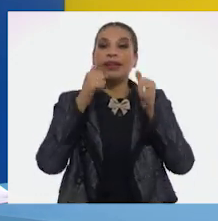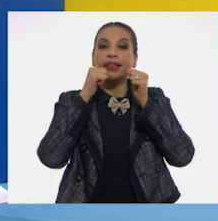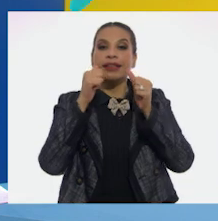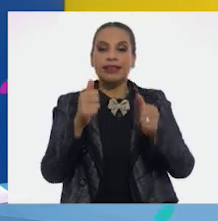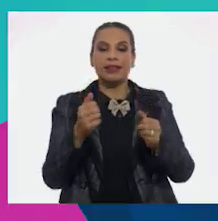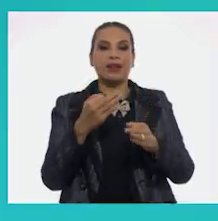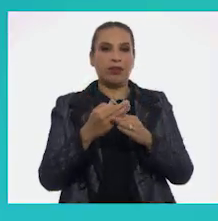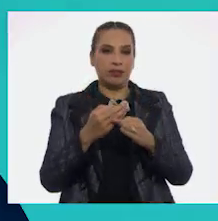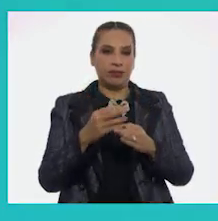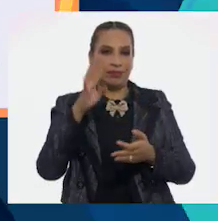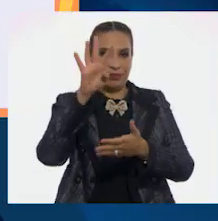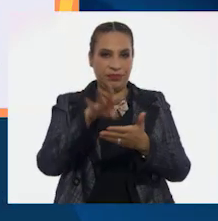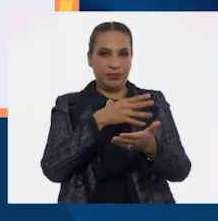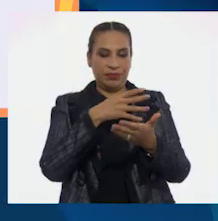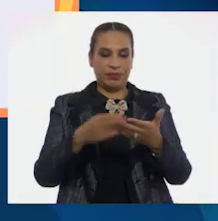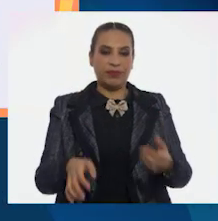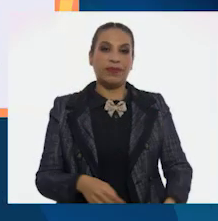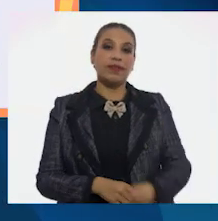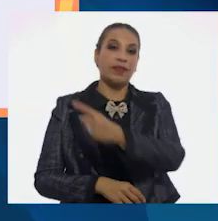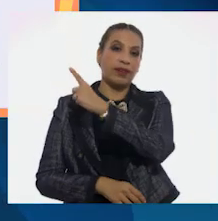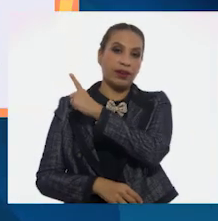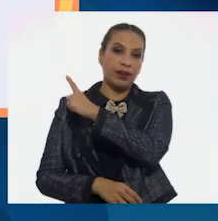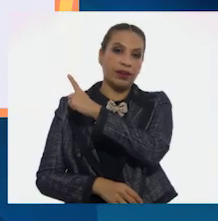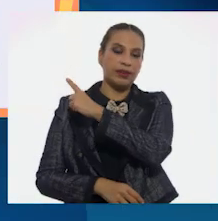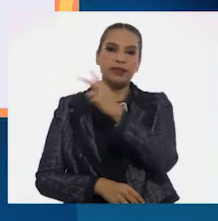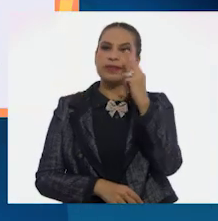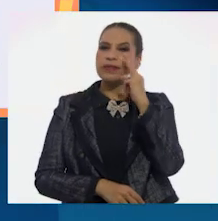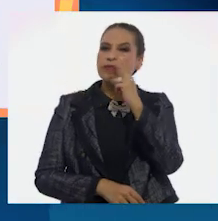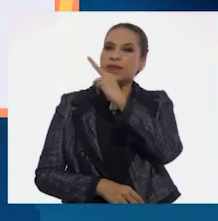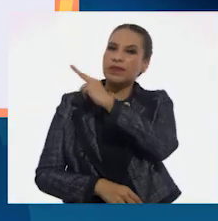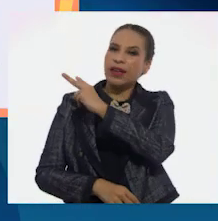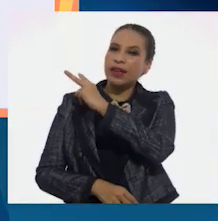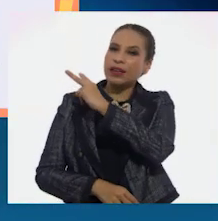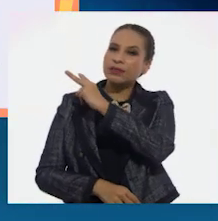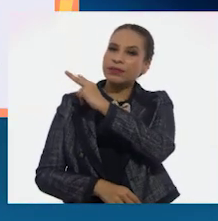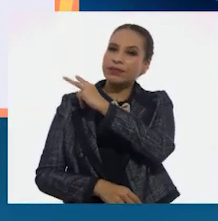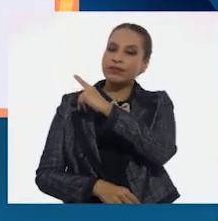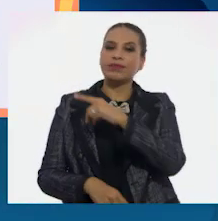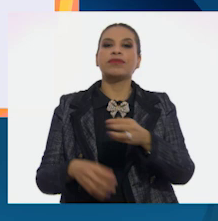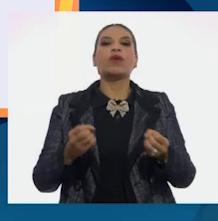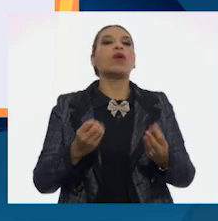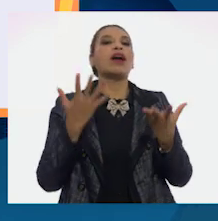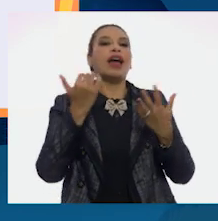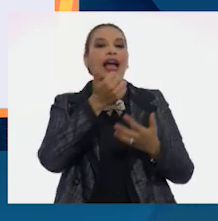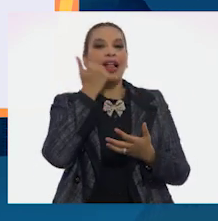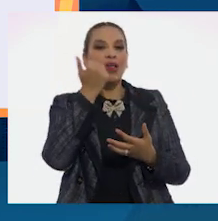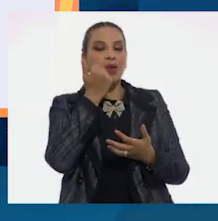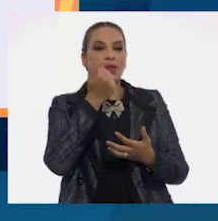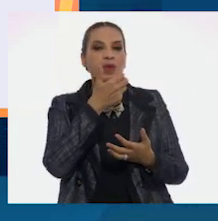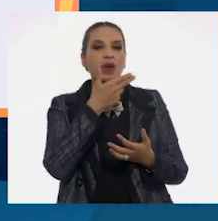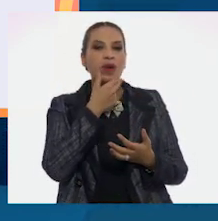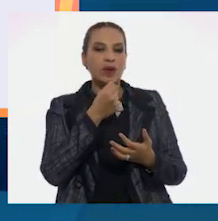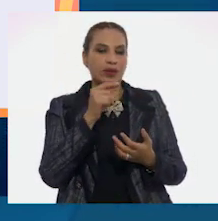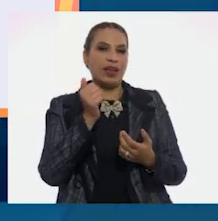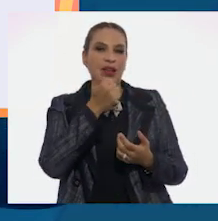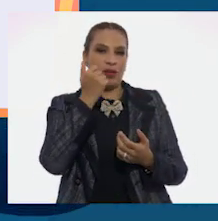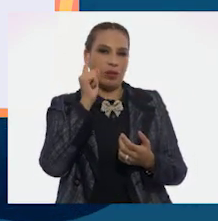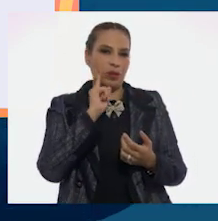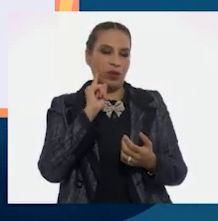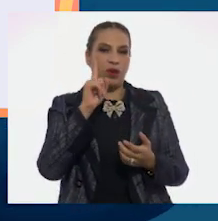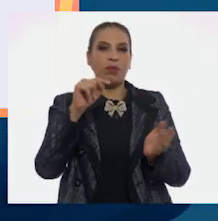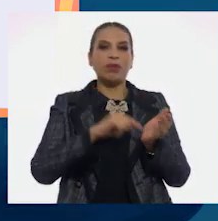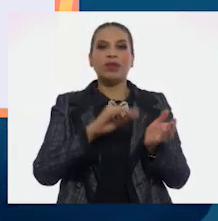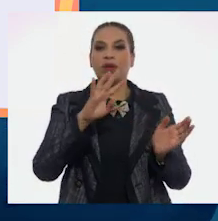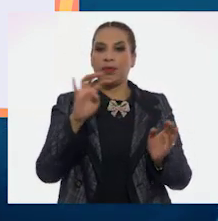a la siguiente tabla. En ella podemos observar un comparativo entre el número de alumnos y alumnas inscritas en